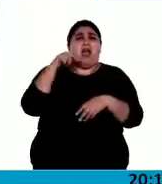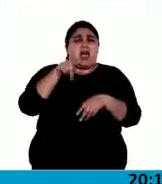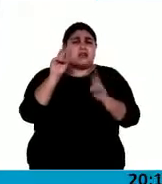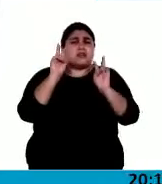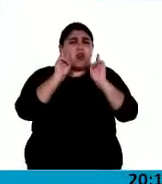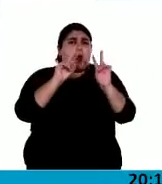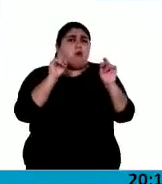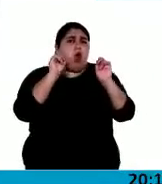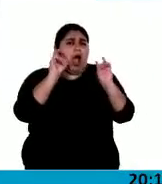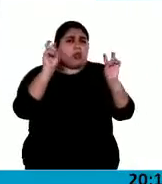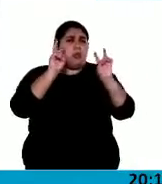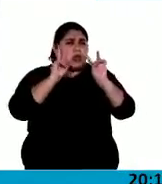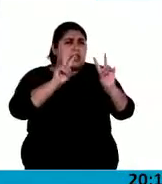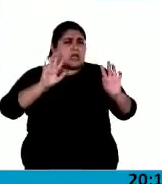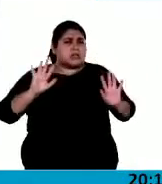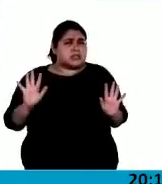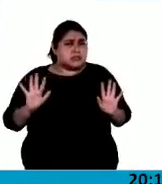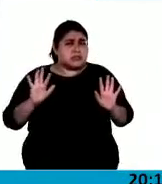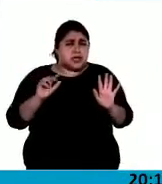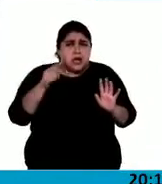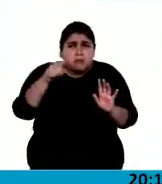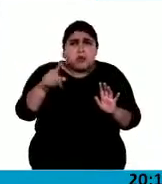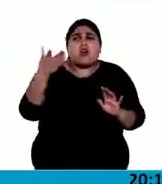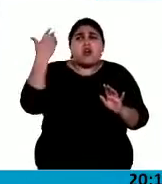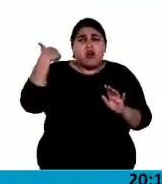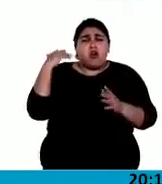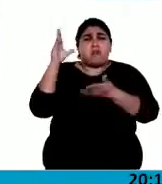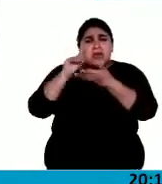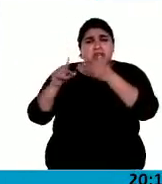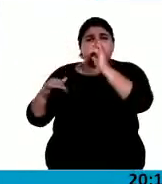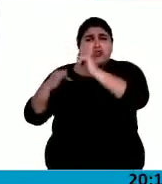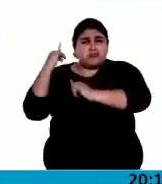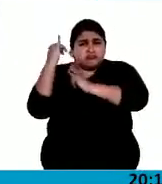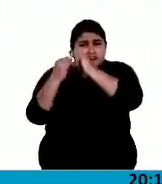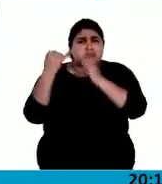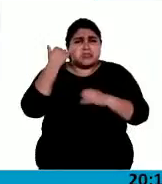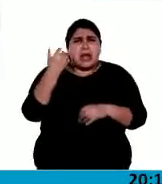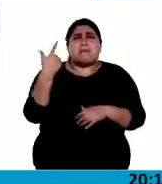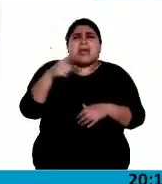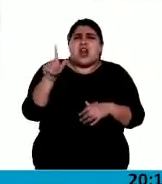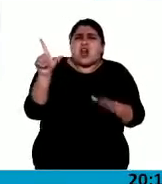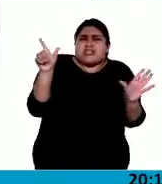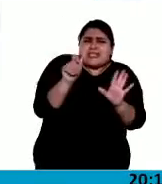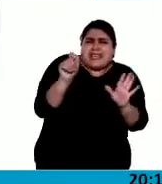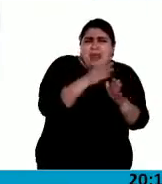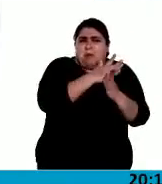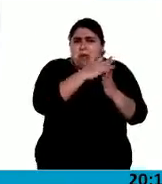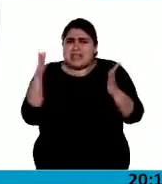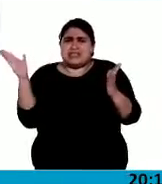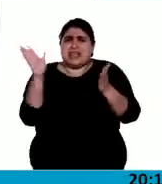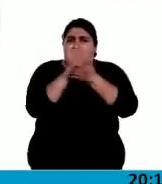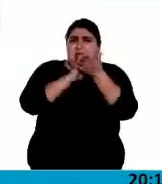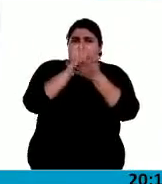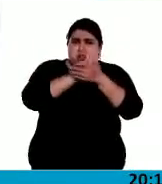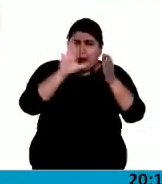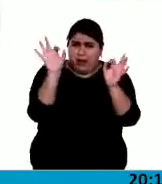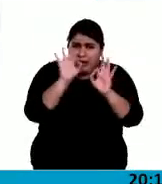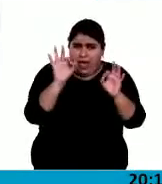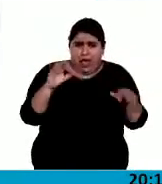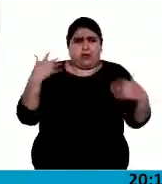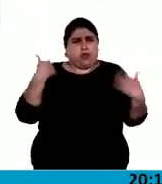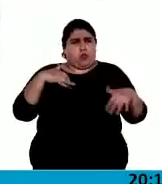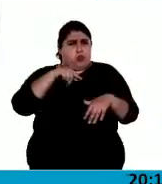más. La diputada propinante trató de explicarlo, pero la verdad que en 7 meses que no se haya podido resolver esta situación parece